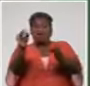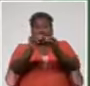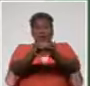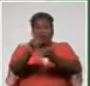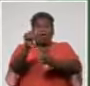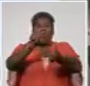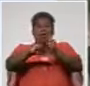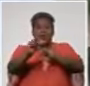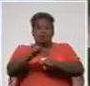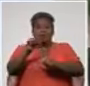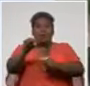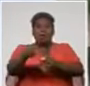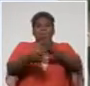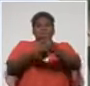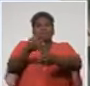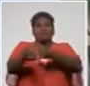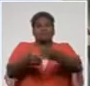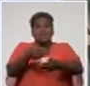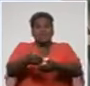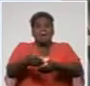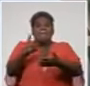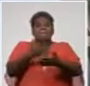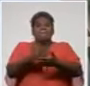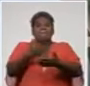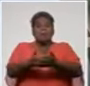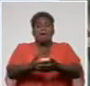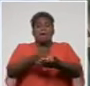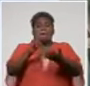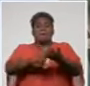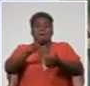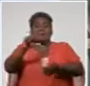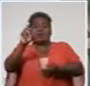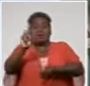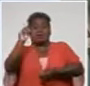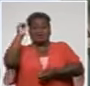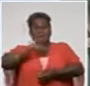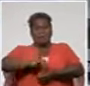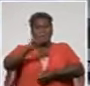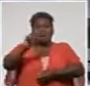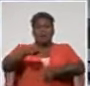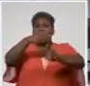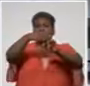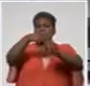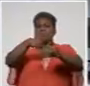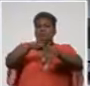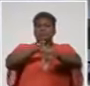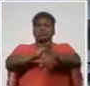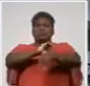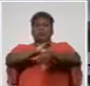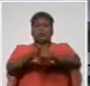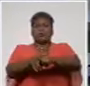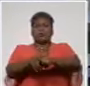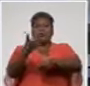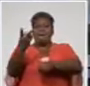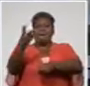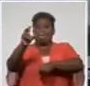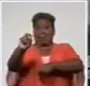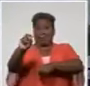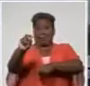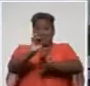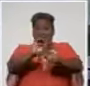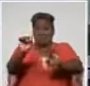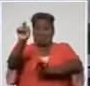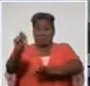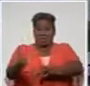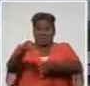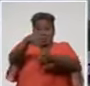de PCR para conocer la cifra real de personas positivas a la COVID-19. 20 especialistas distribuidos en